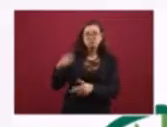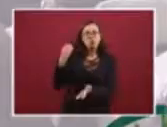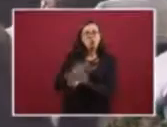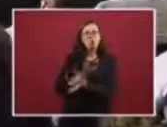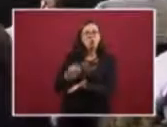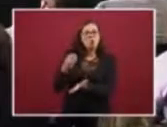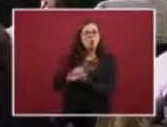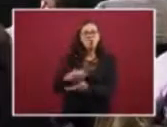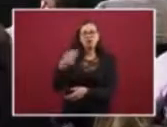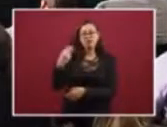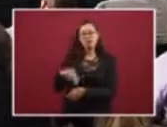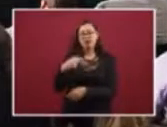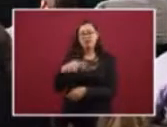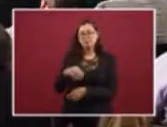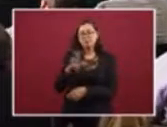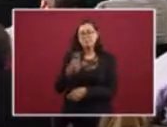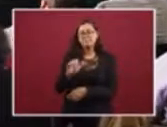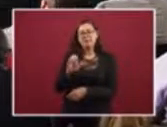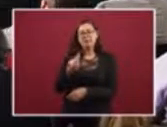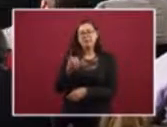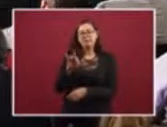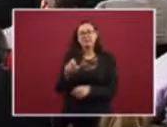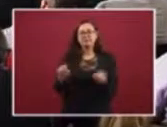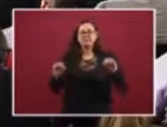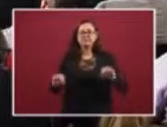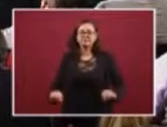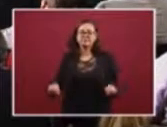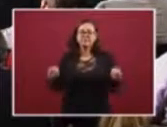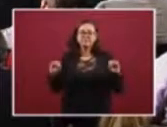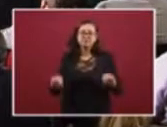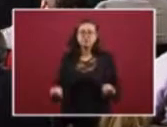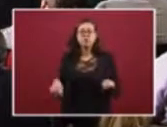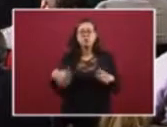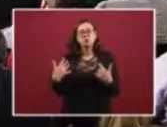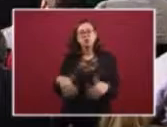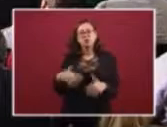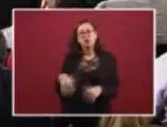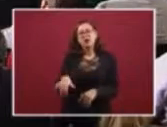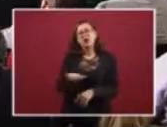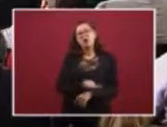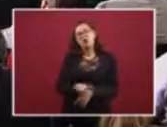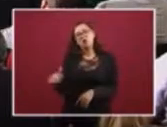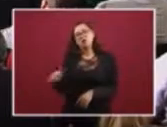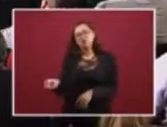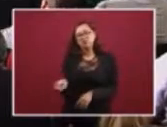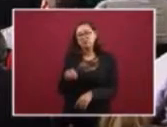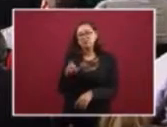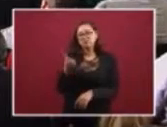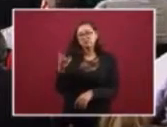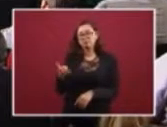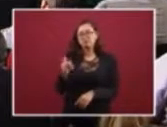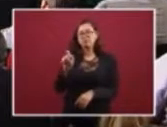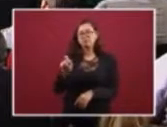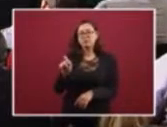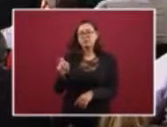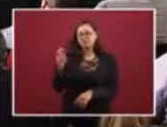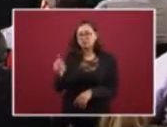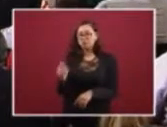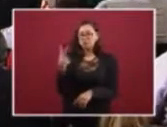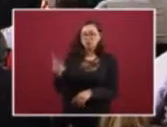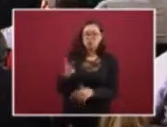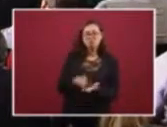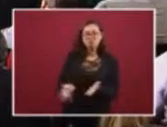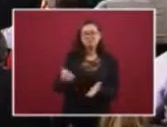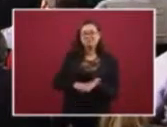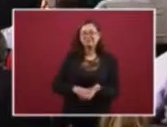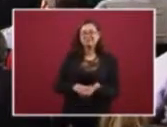beatriz acciones de canotaje y doce atletas que tuvieron tres medallas distintos colores y 29 atletas que tuvieron dos metales